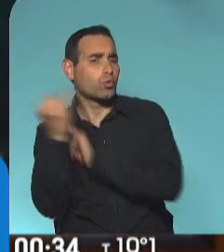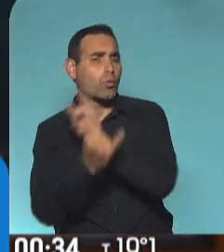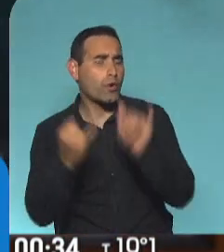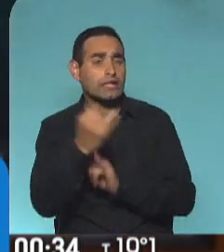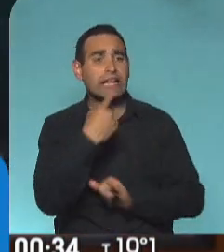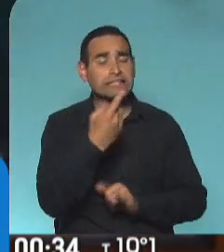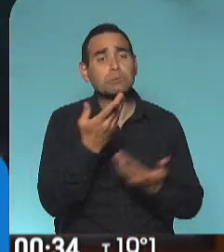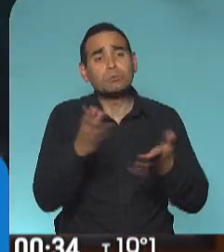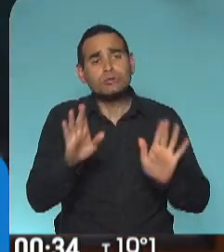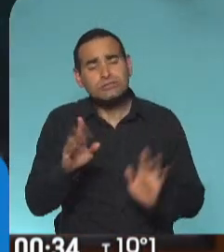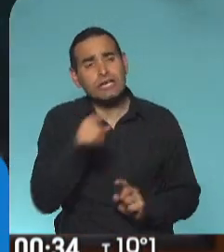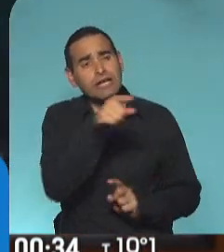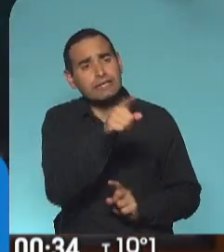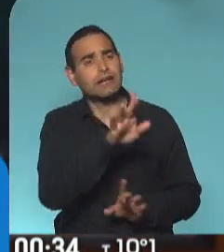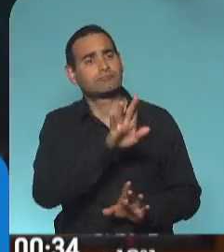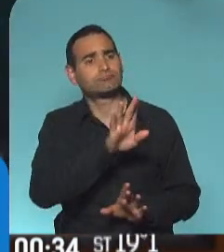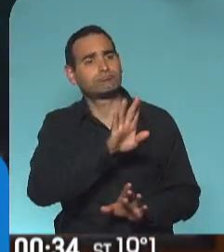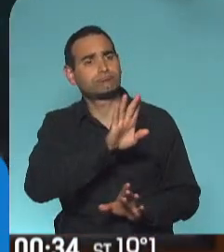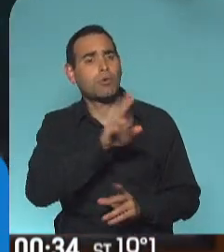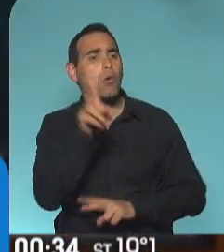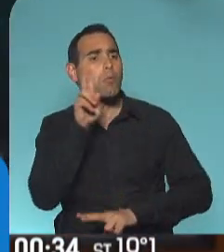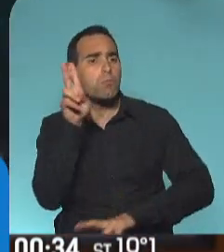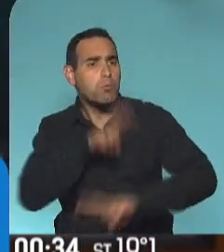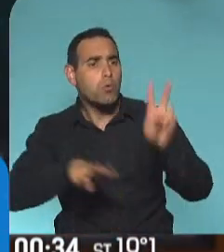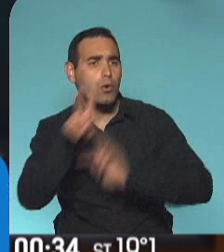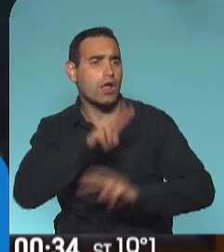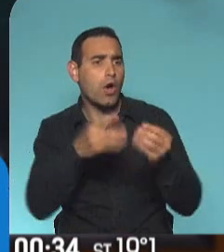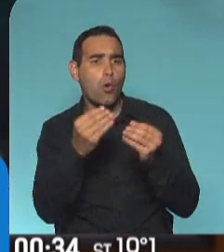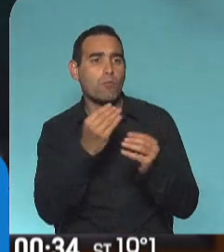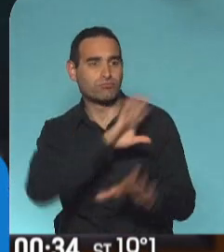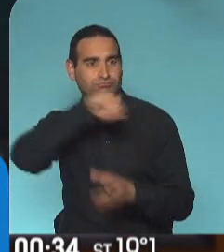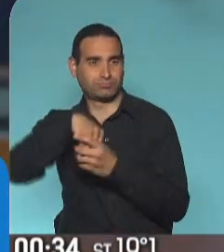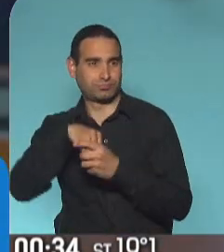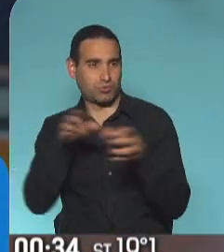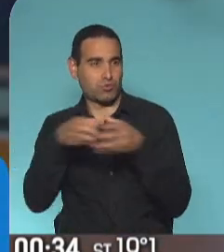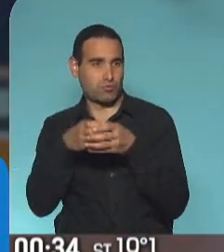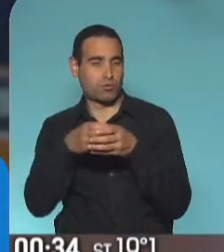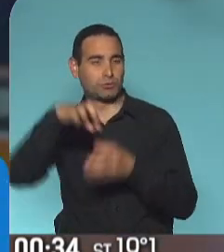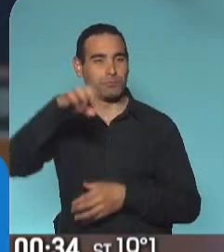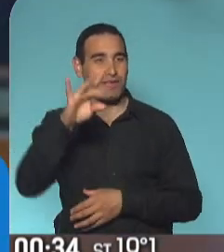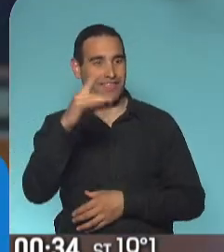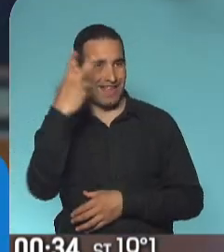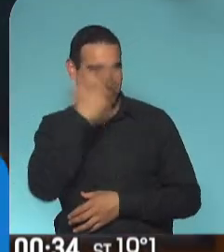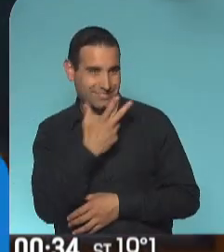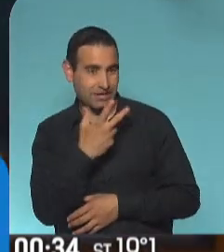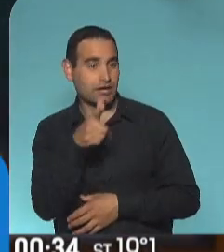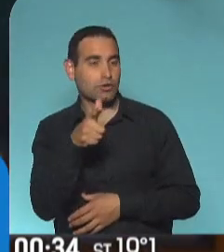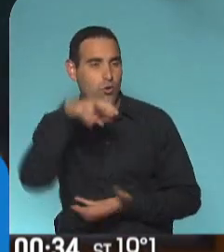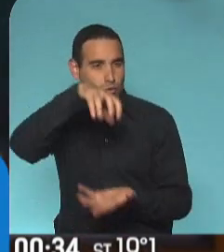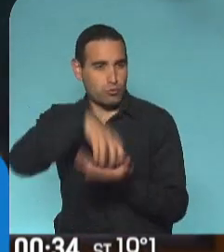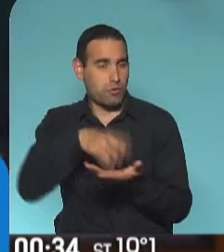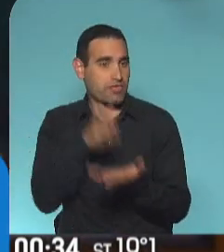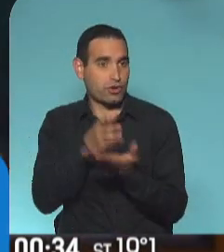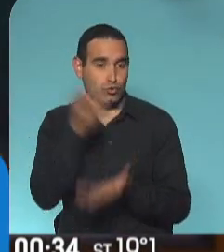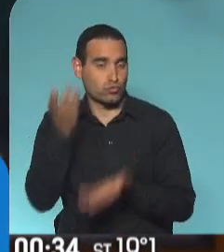una posibilidad de poder hacer la búsqueda desde allí, y la PDH era el organismo de derechos humanos